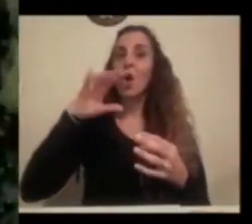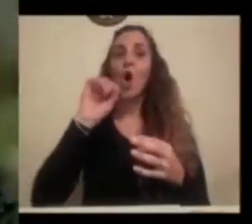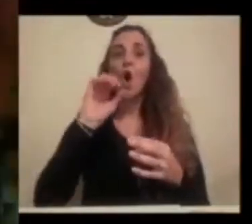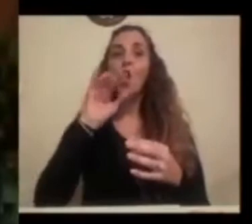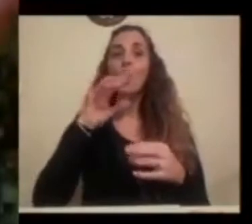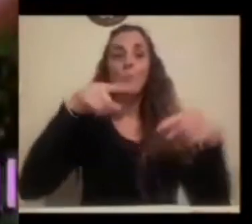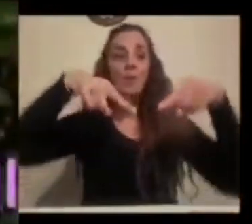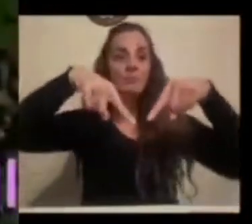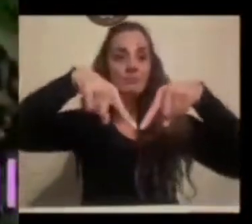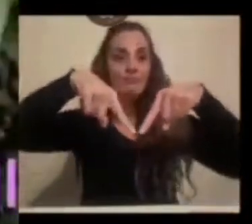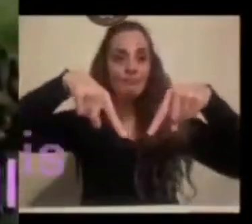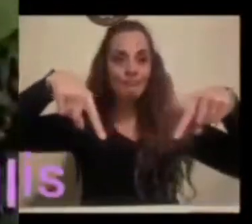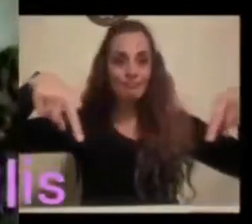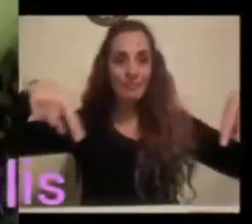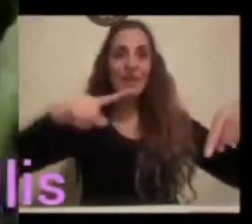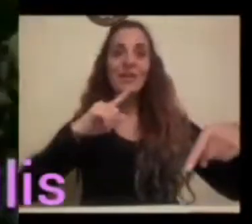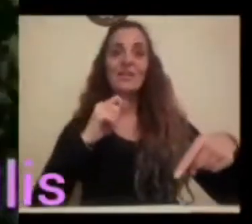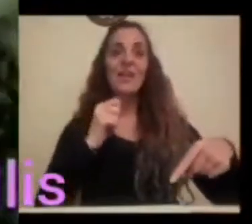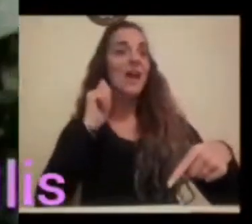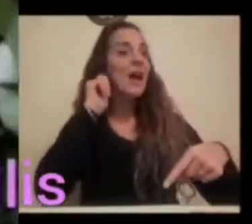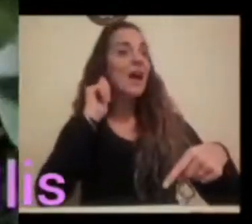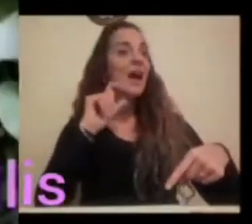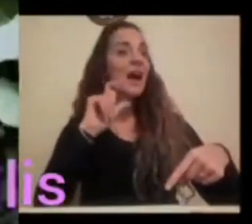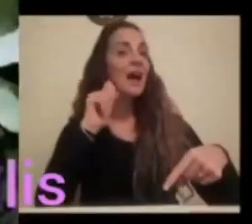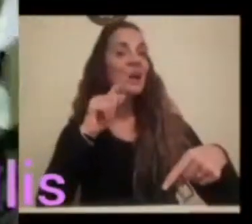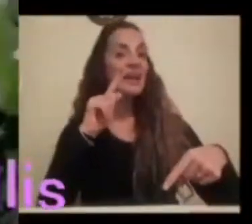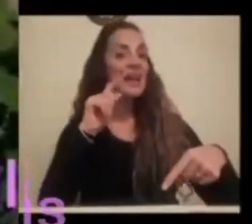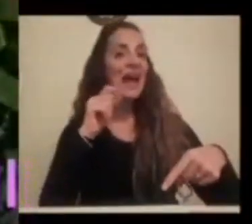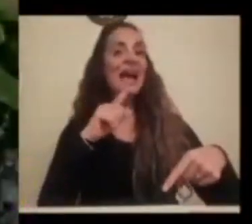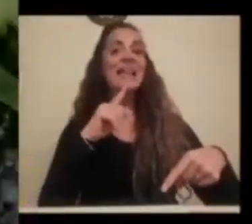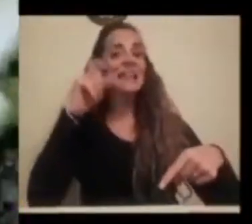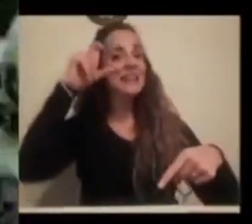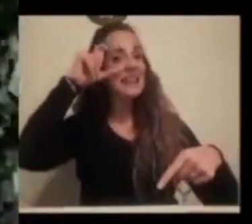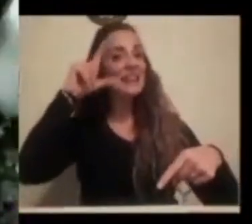Esta pasta se llama, este corte de pasta se llama tagliatelles.